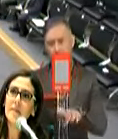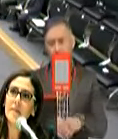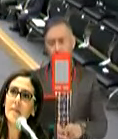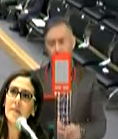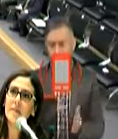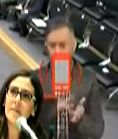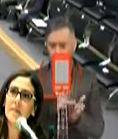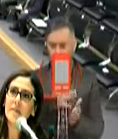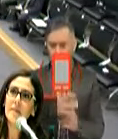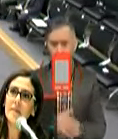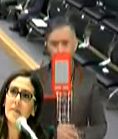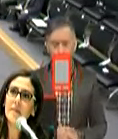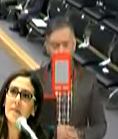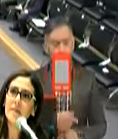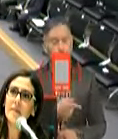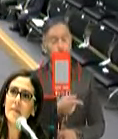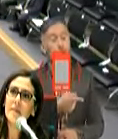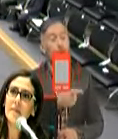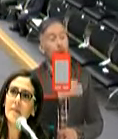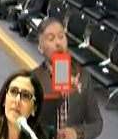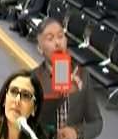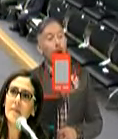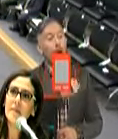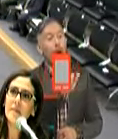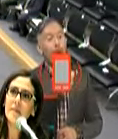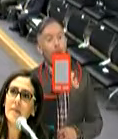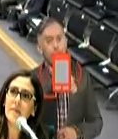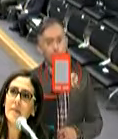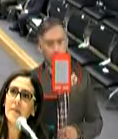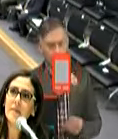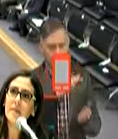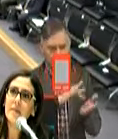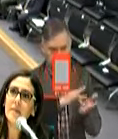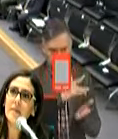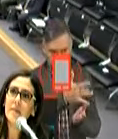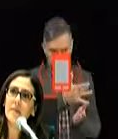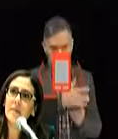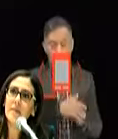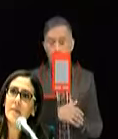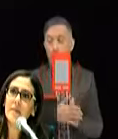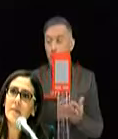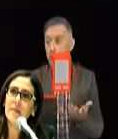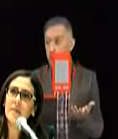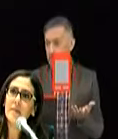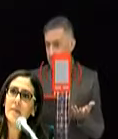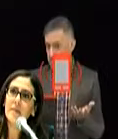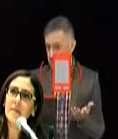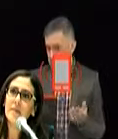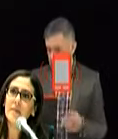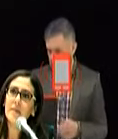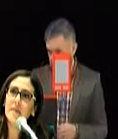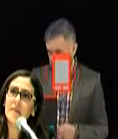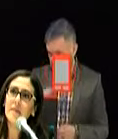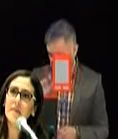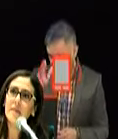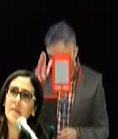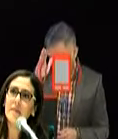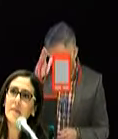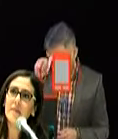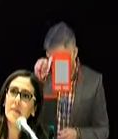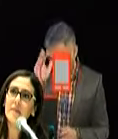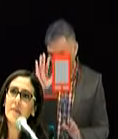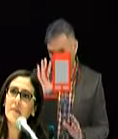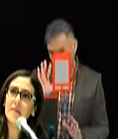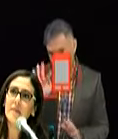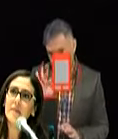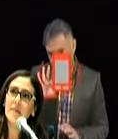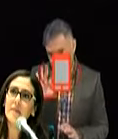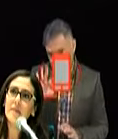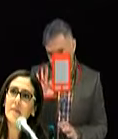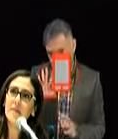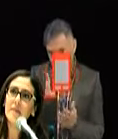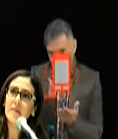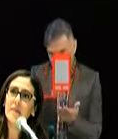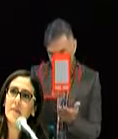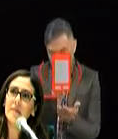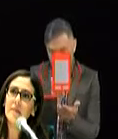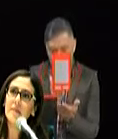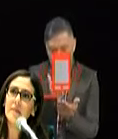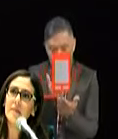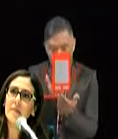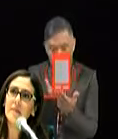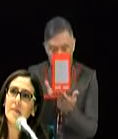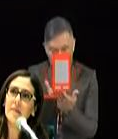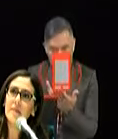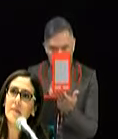colegas, pero con una presidencia que coordine los trabajos. Y esto lo rompió esta resolución.